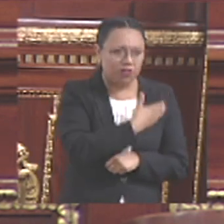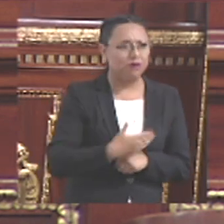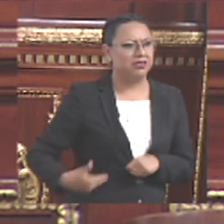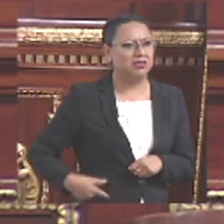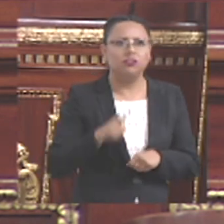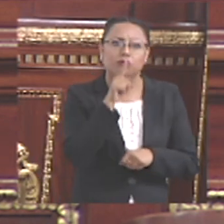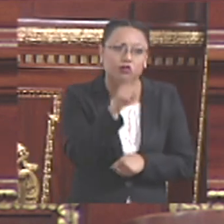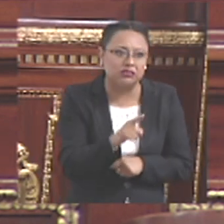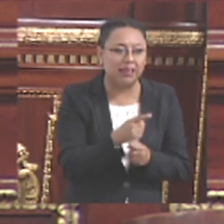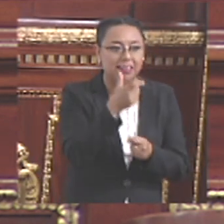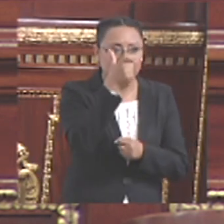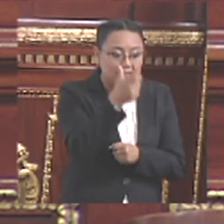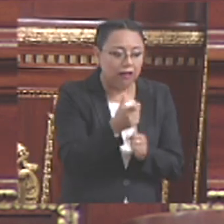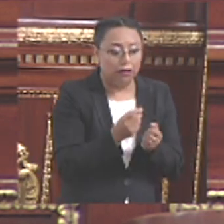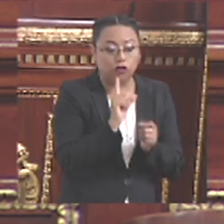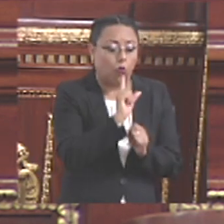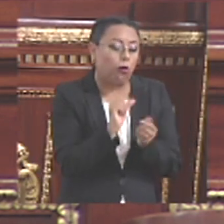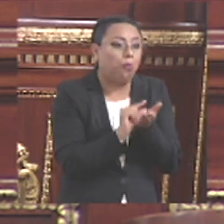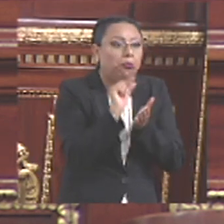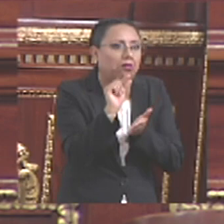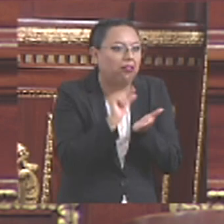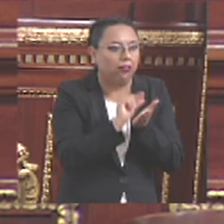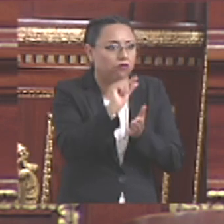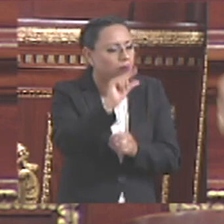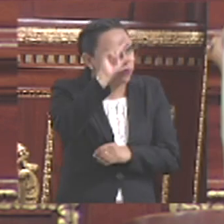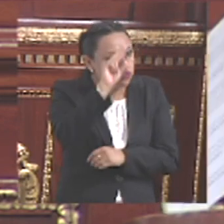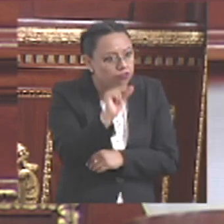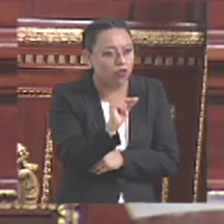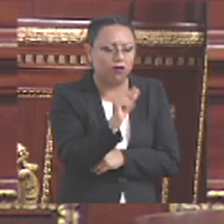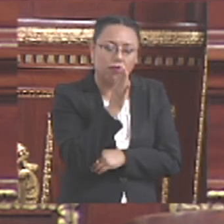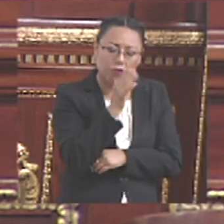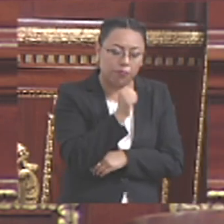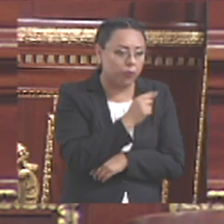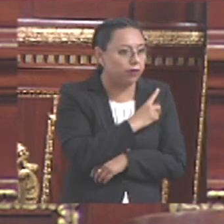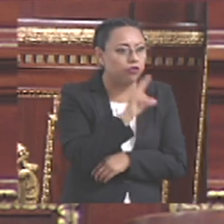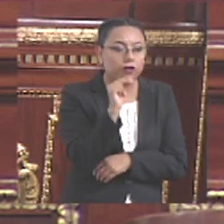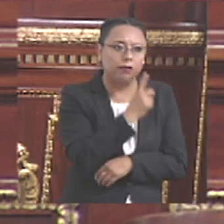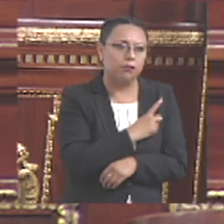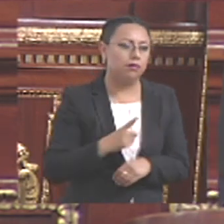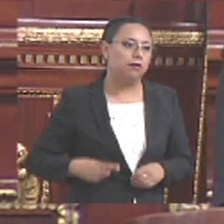estamos a un sismo de ser damnificados.